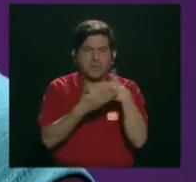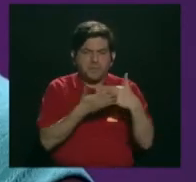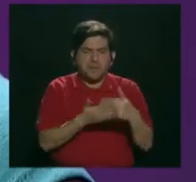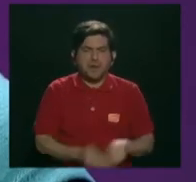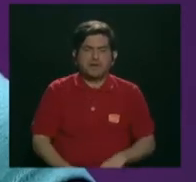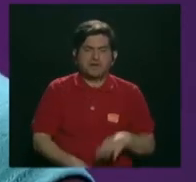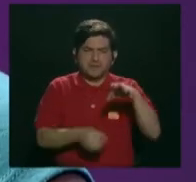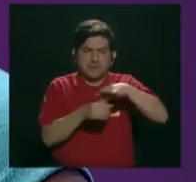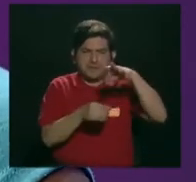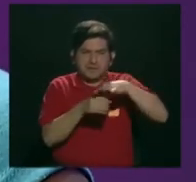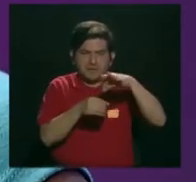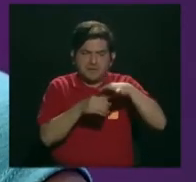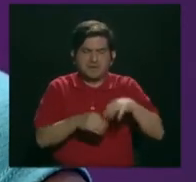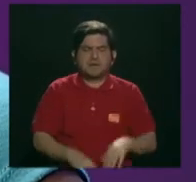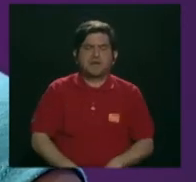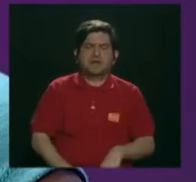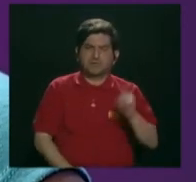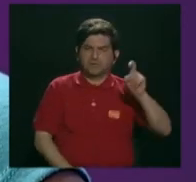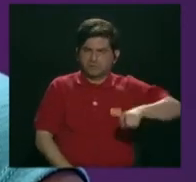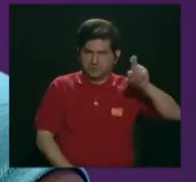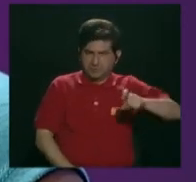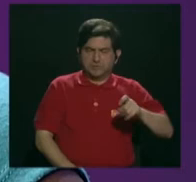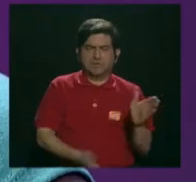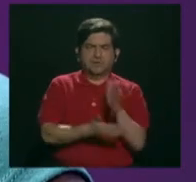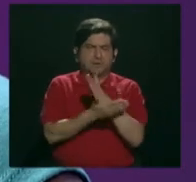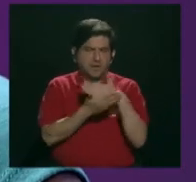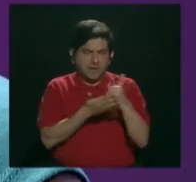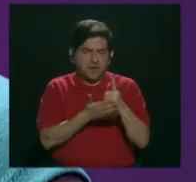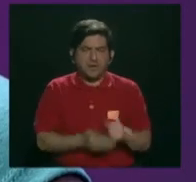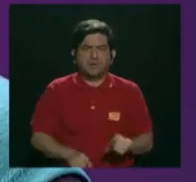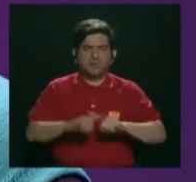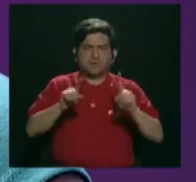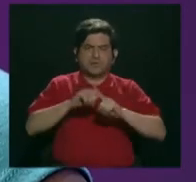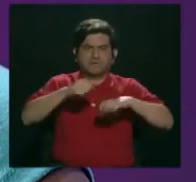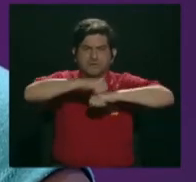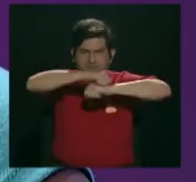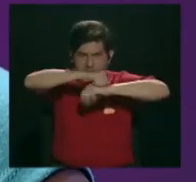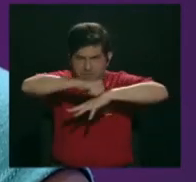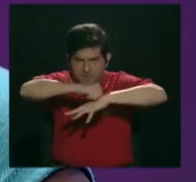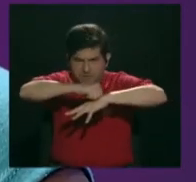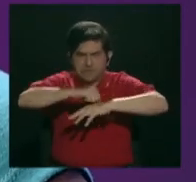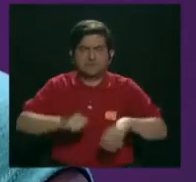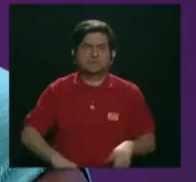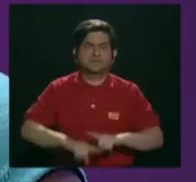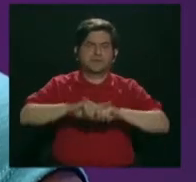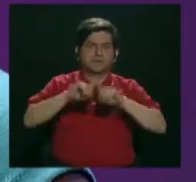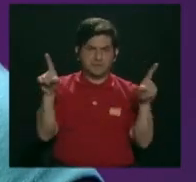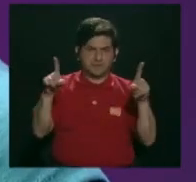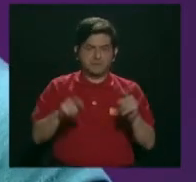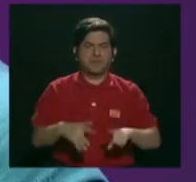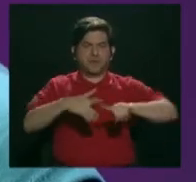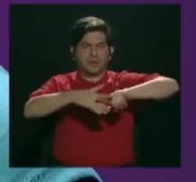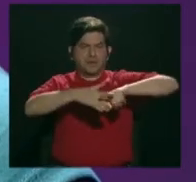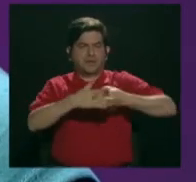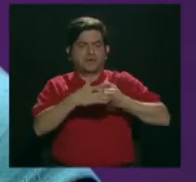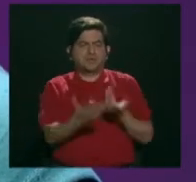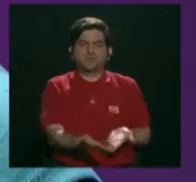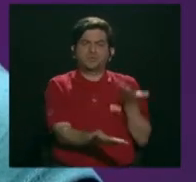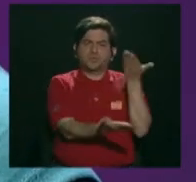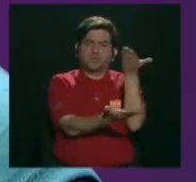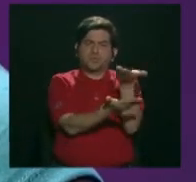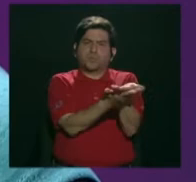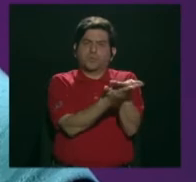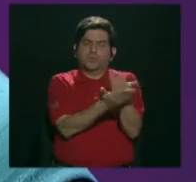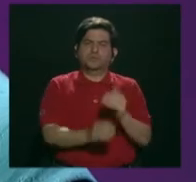de grano básico, algunos tubérculos, pero se nació la propuesta de